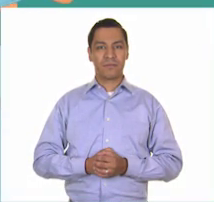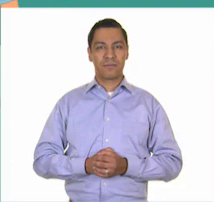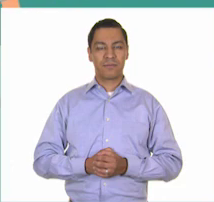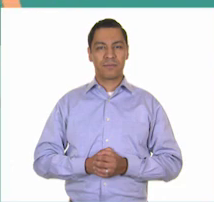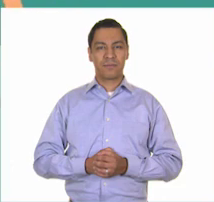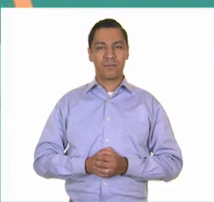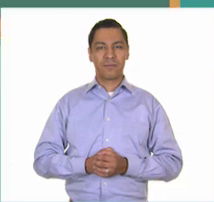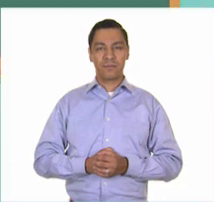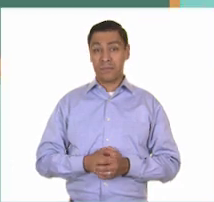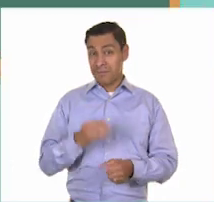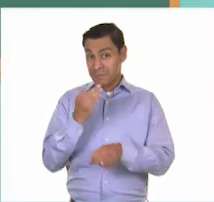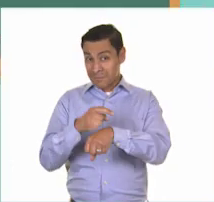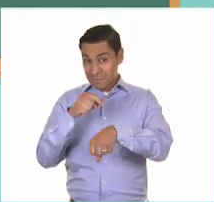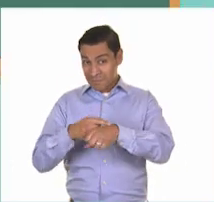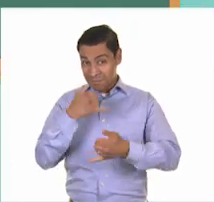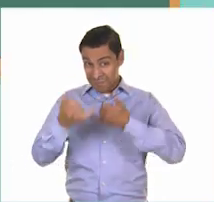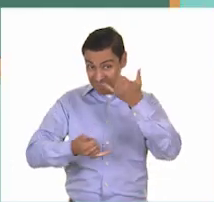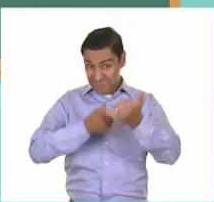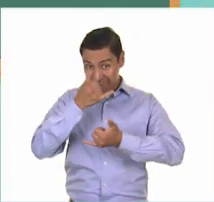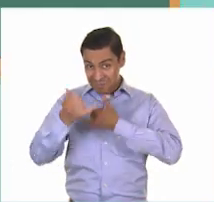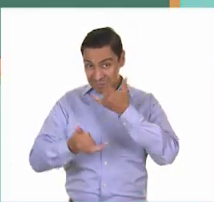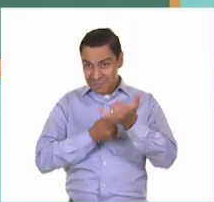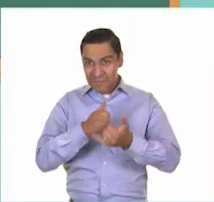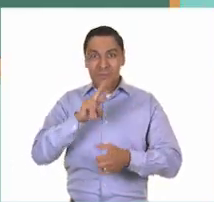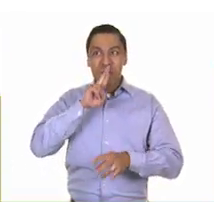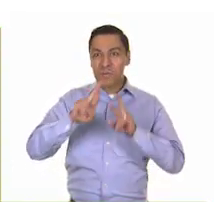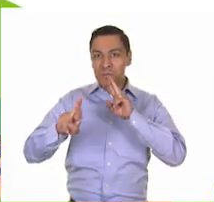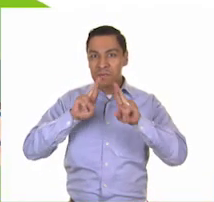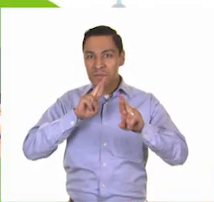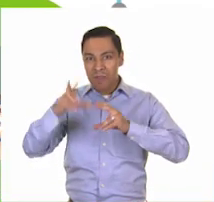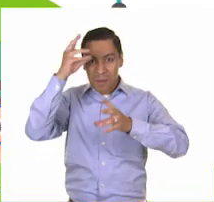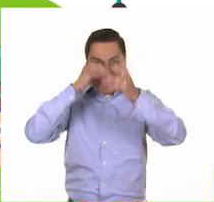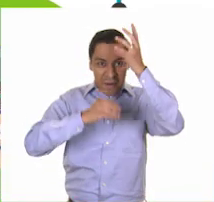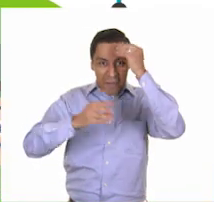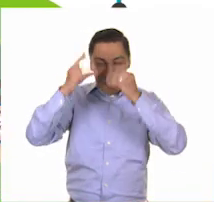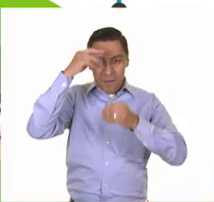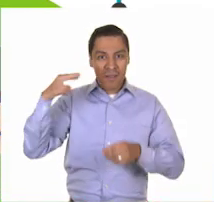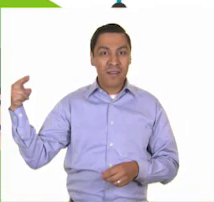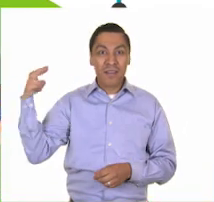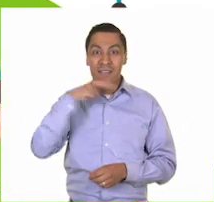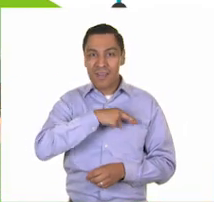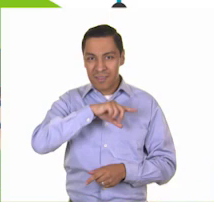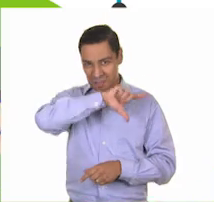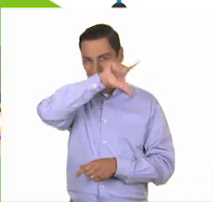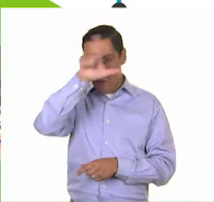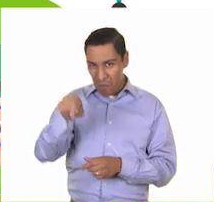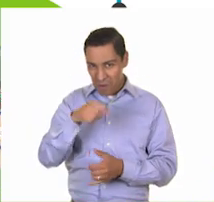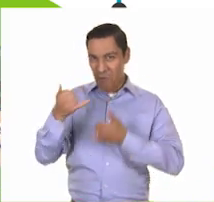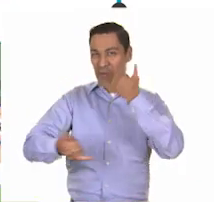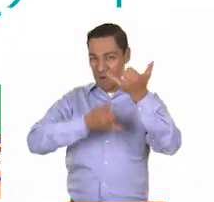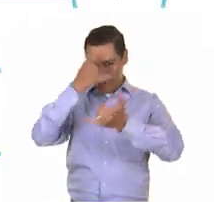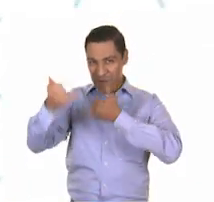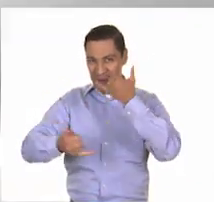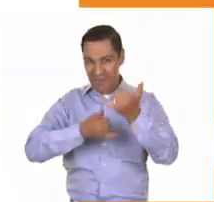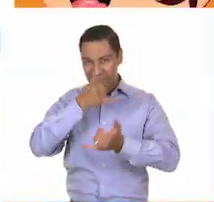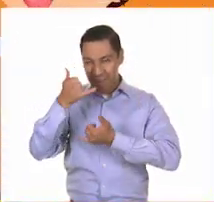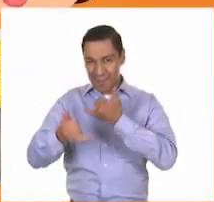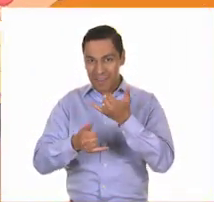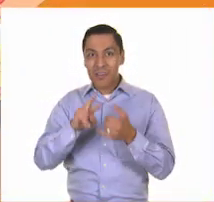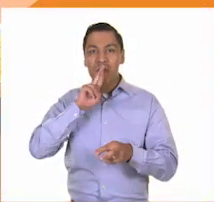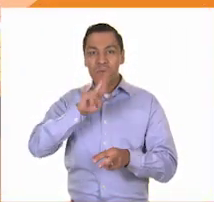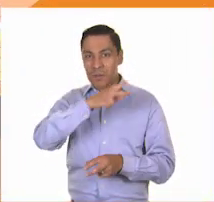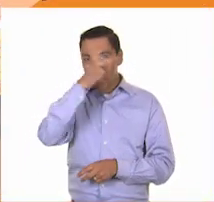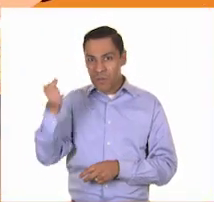Momento de jugar, tiempo de contestar. Aprende rápido y vuelve a jugar. Responde